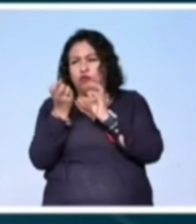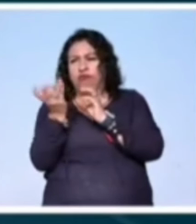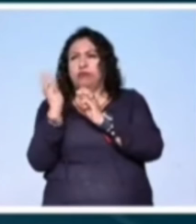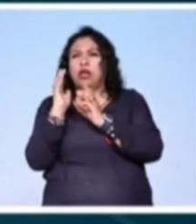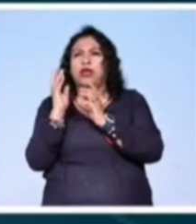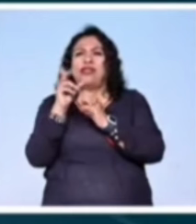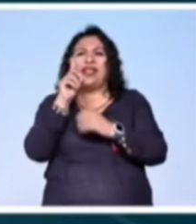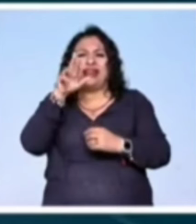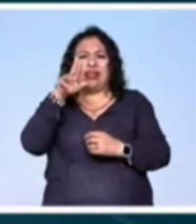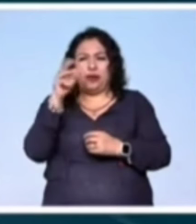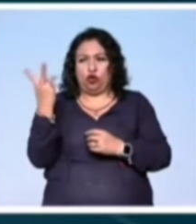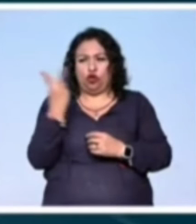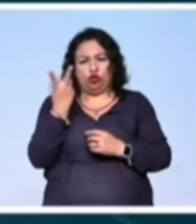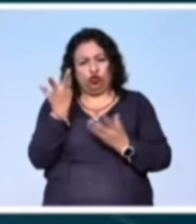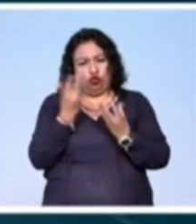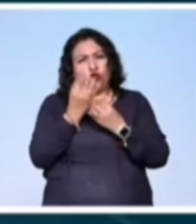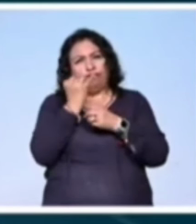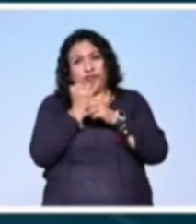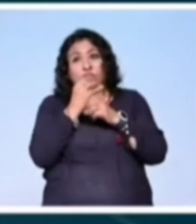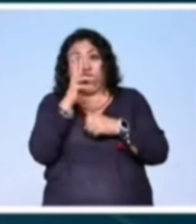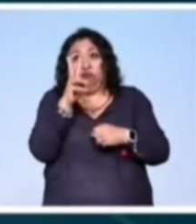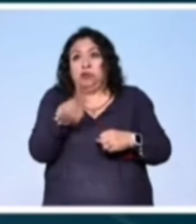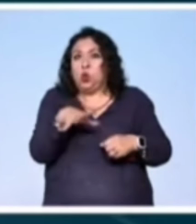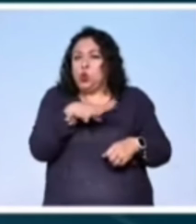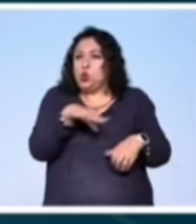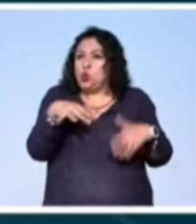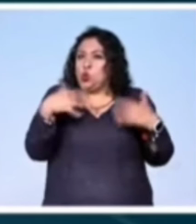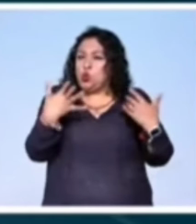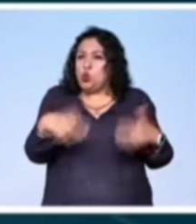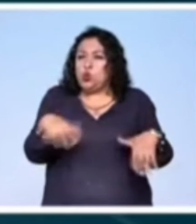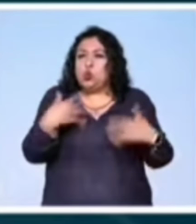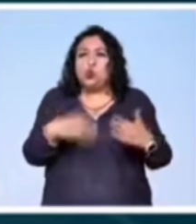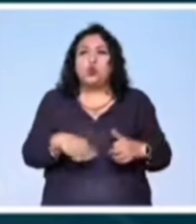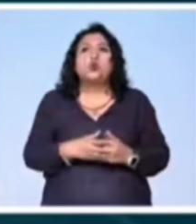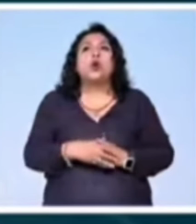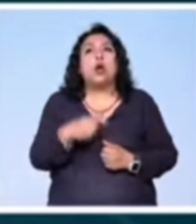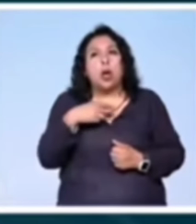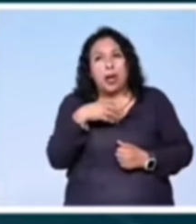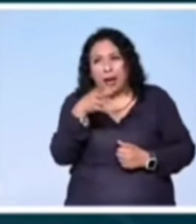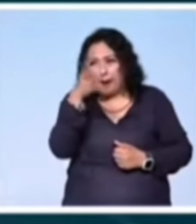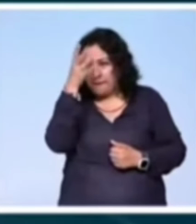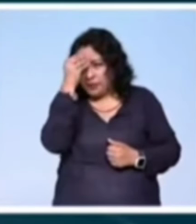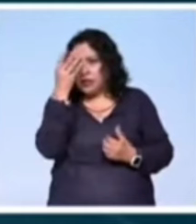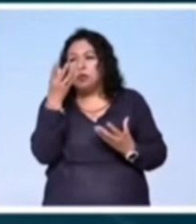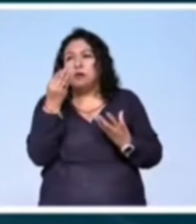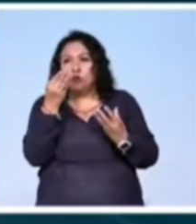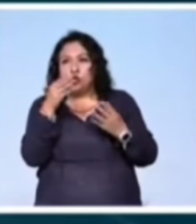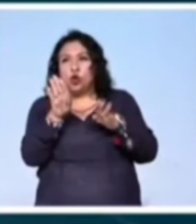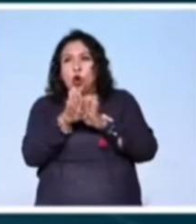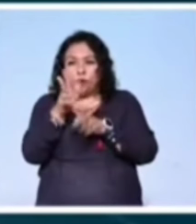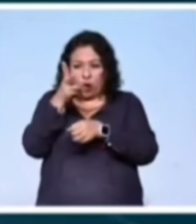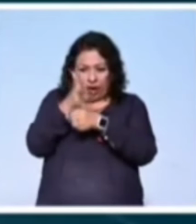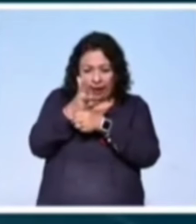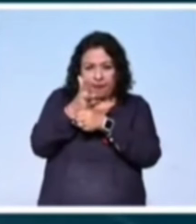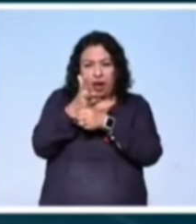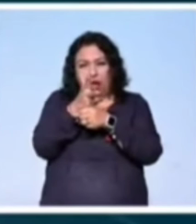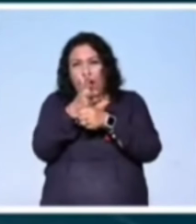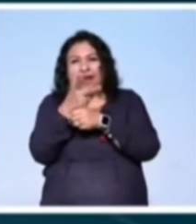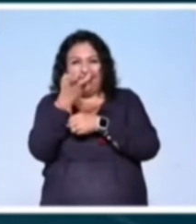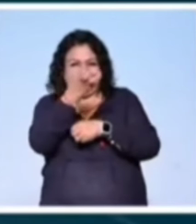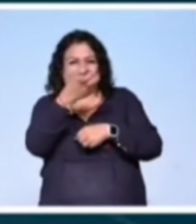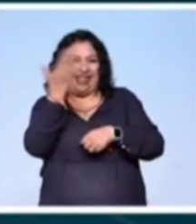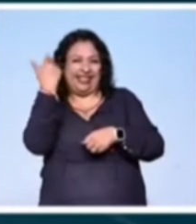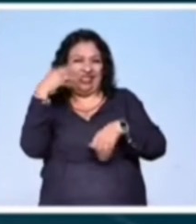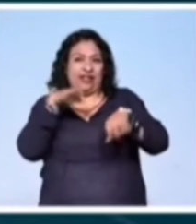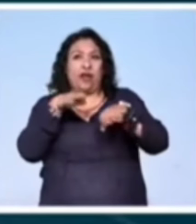que estuvimos investigando con Daniel Bretón. La verdad fue increíble, me aprendí muchísimo del lenguaje de la cámara a partir de hacer ese